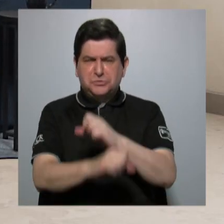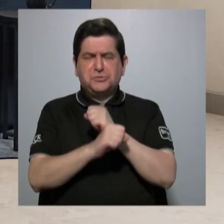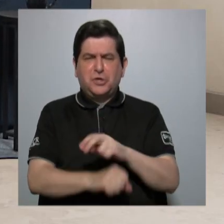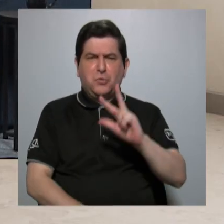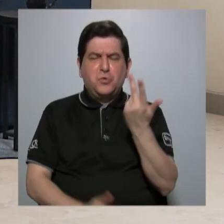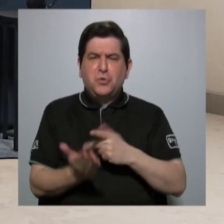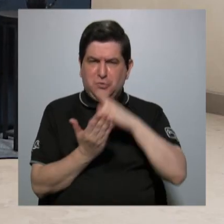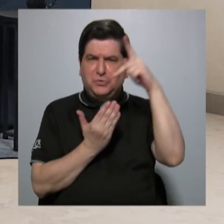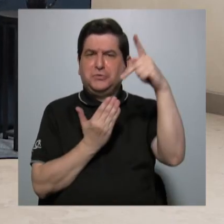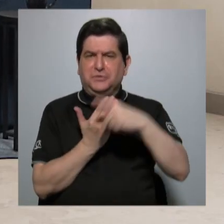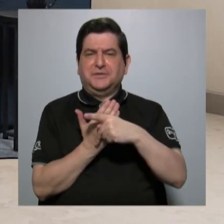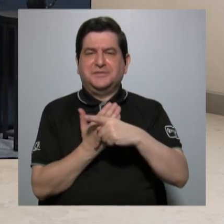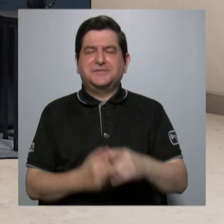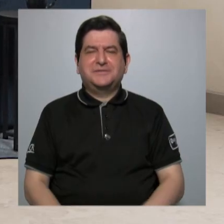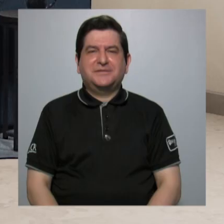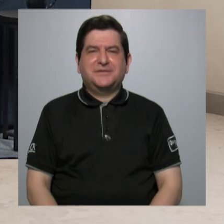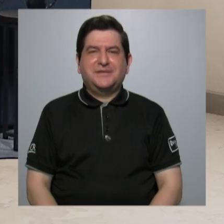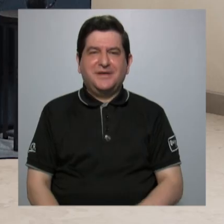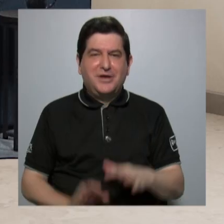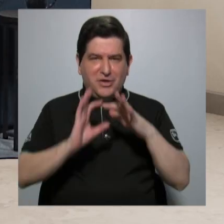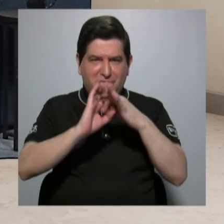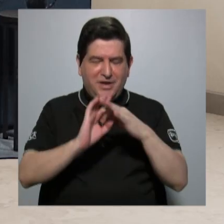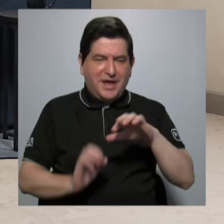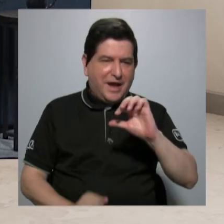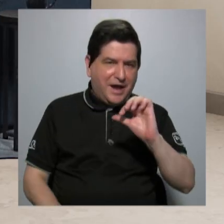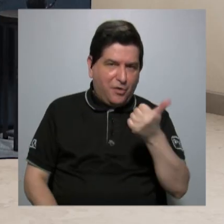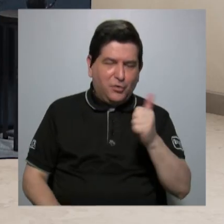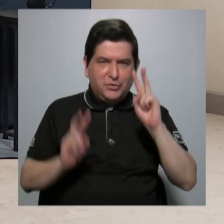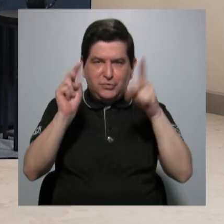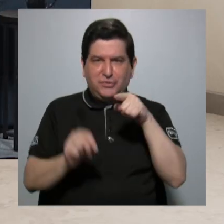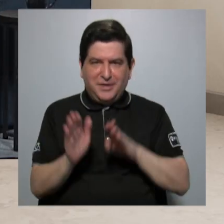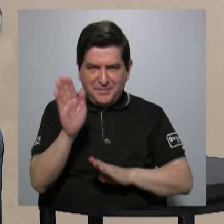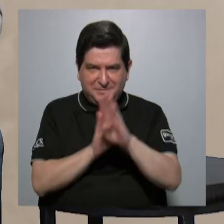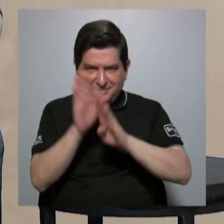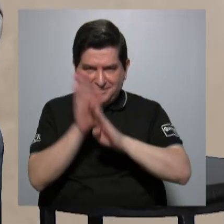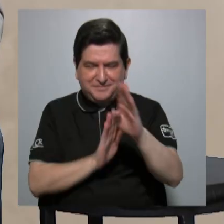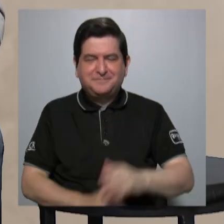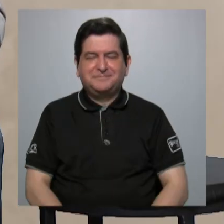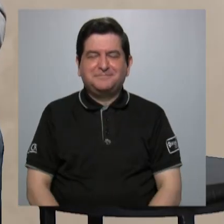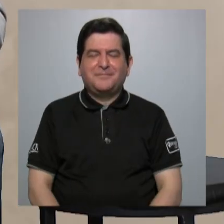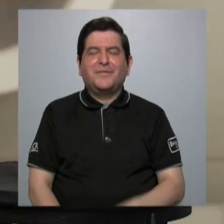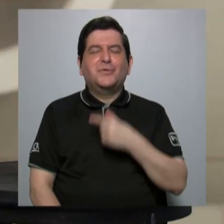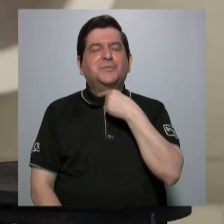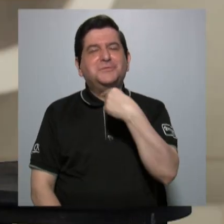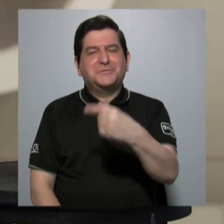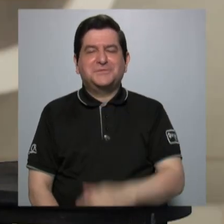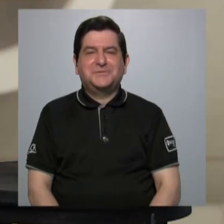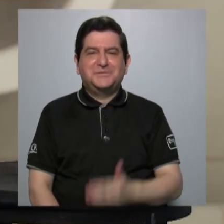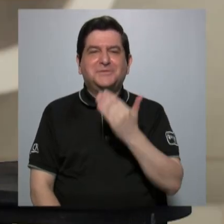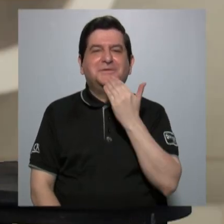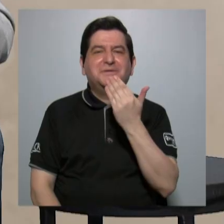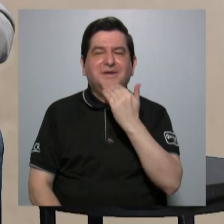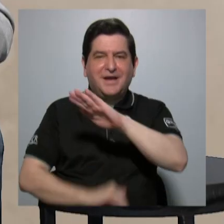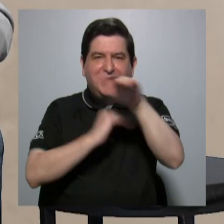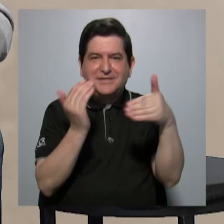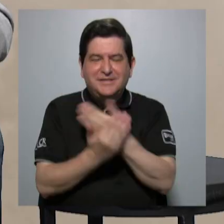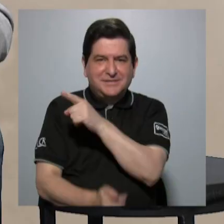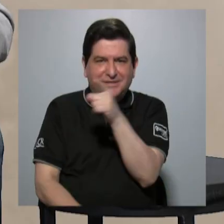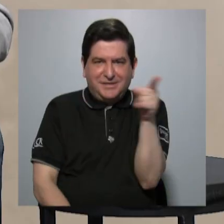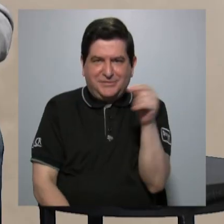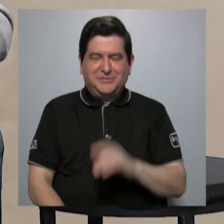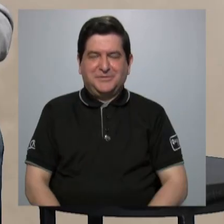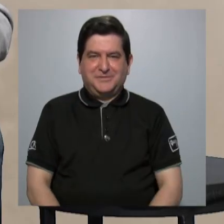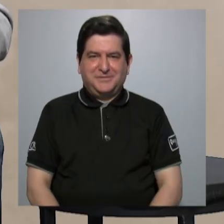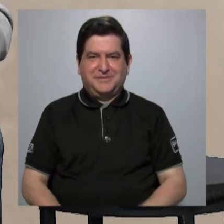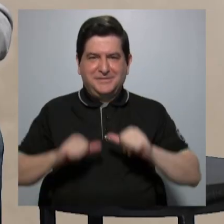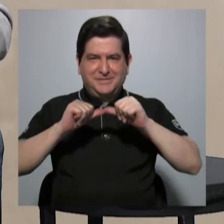descartemos un tercer programa sobre este o cualquier otro tema que usted desarrolle. Encantado. Gracias a